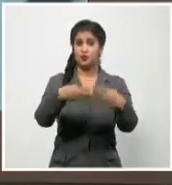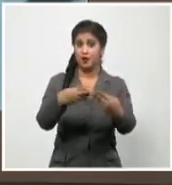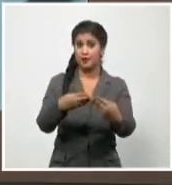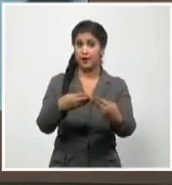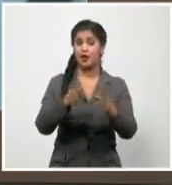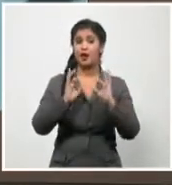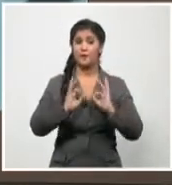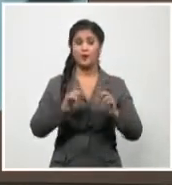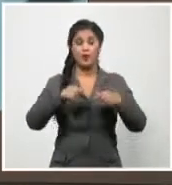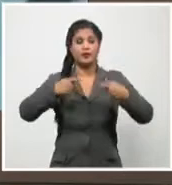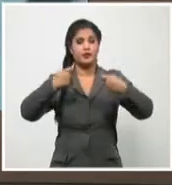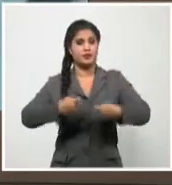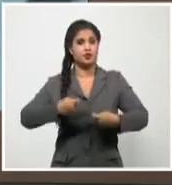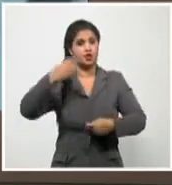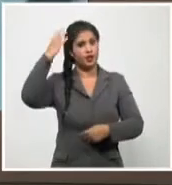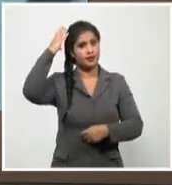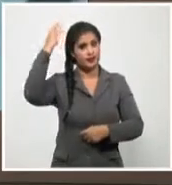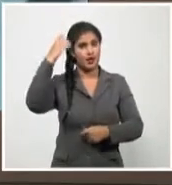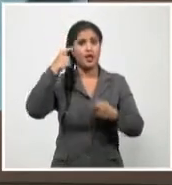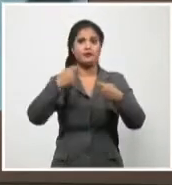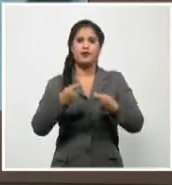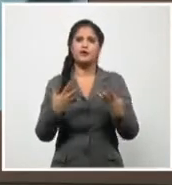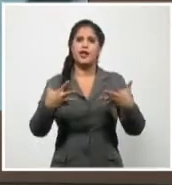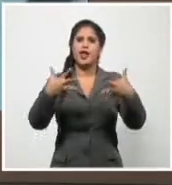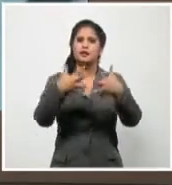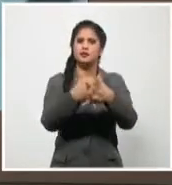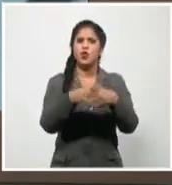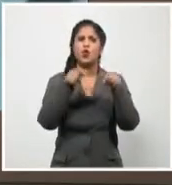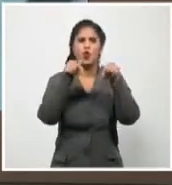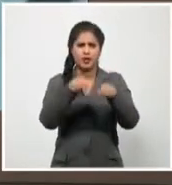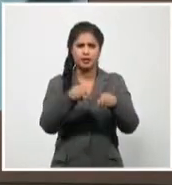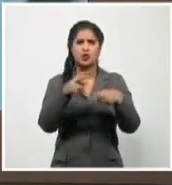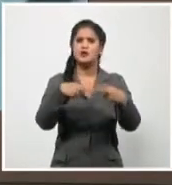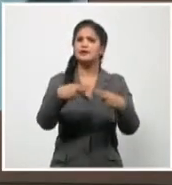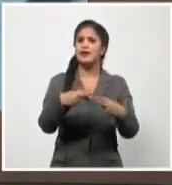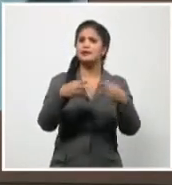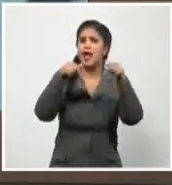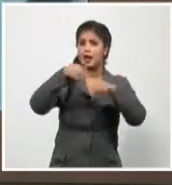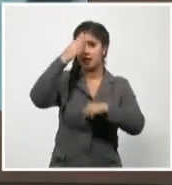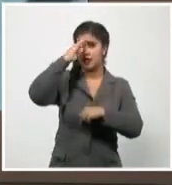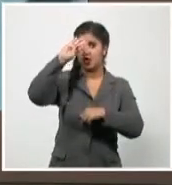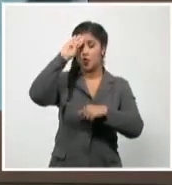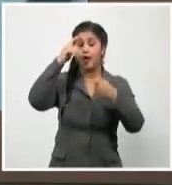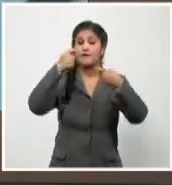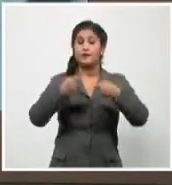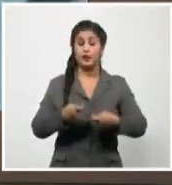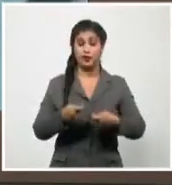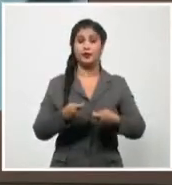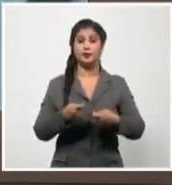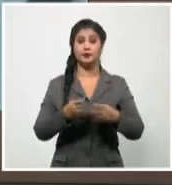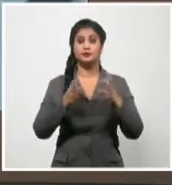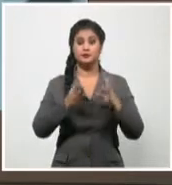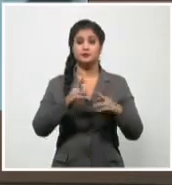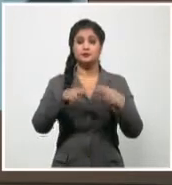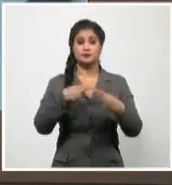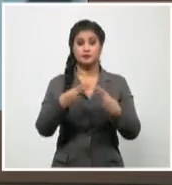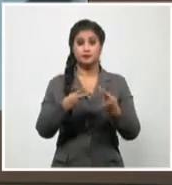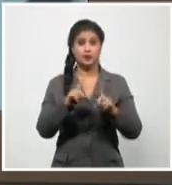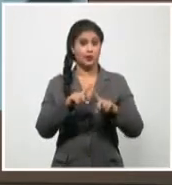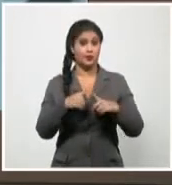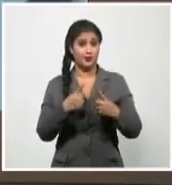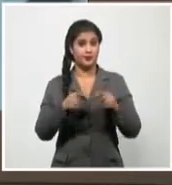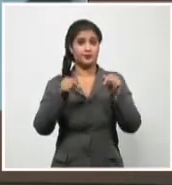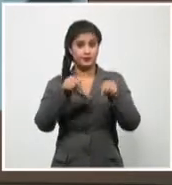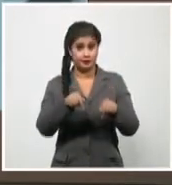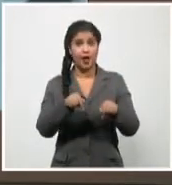estado deben acompañarse de aplicaciones consecuentes precisamente en la base que es donde se concreta buena